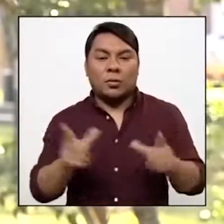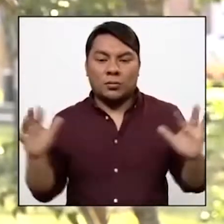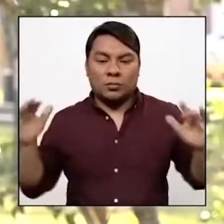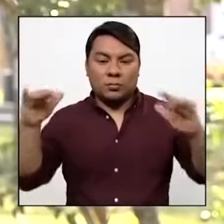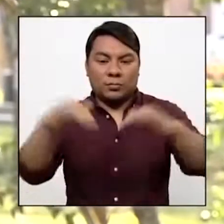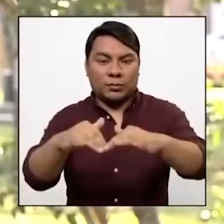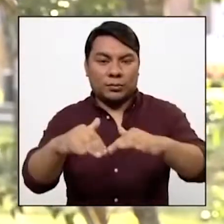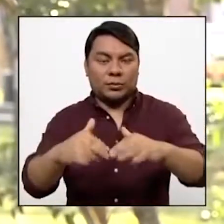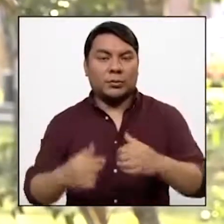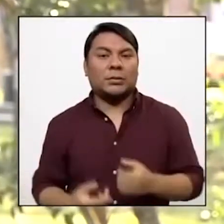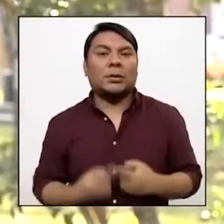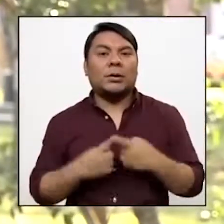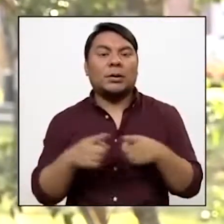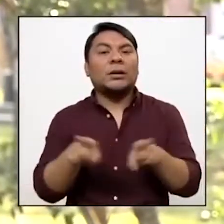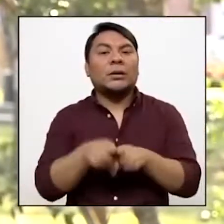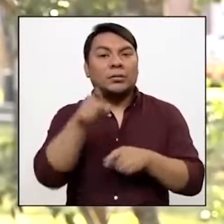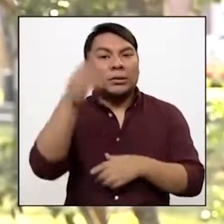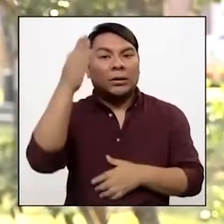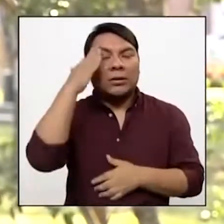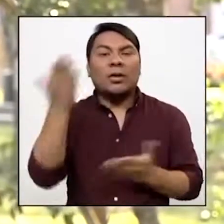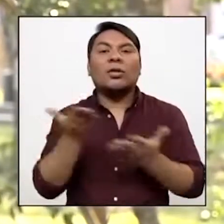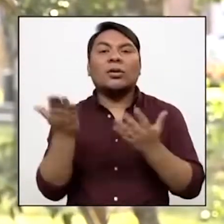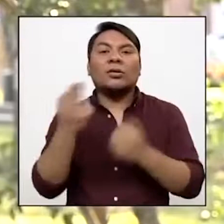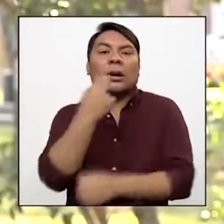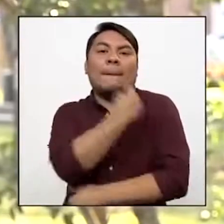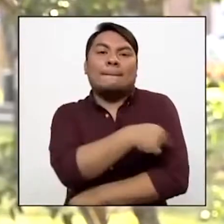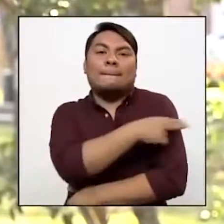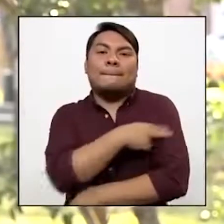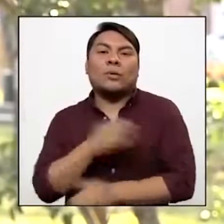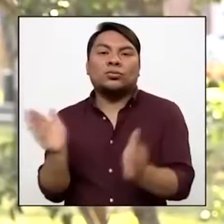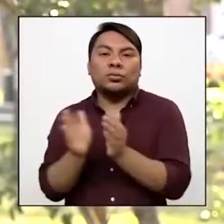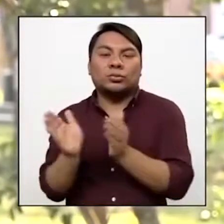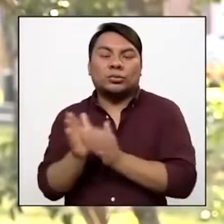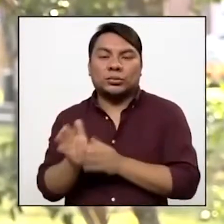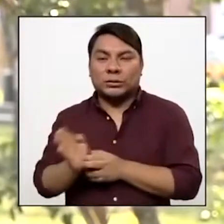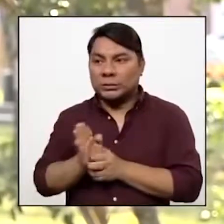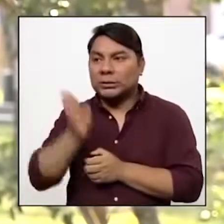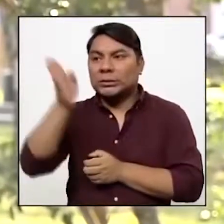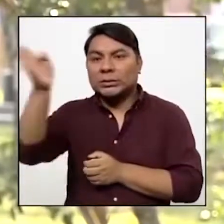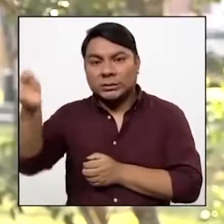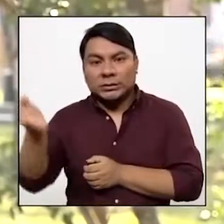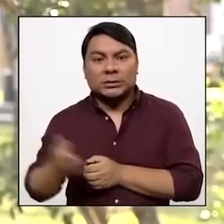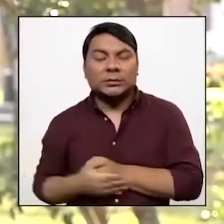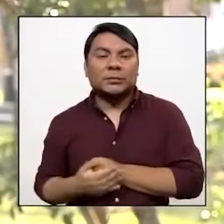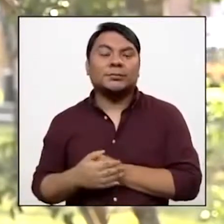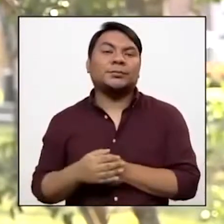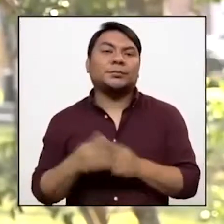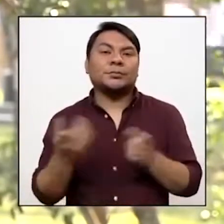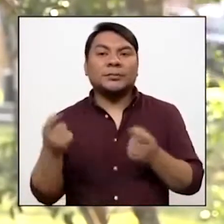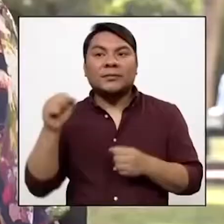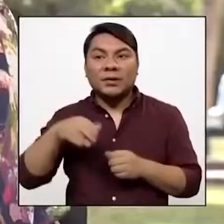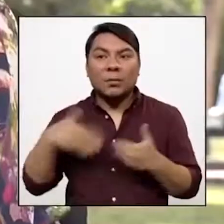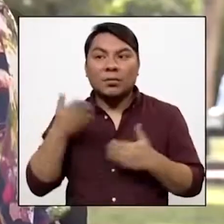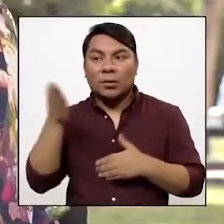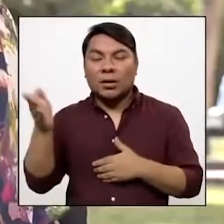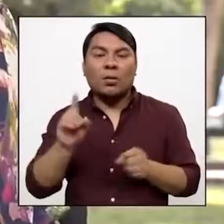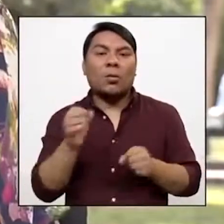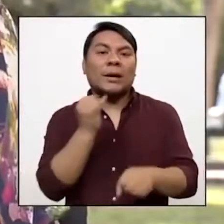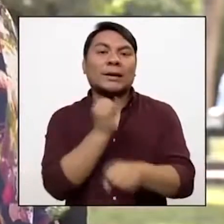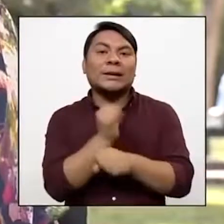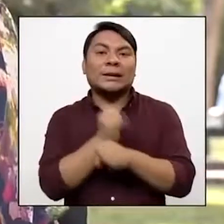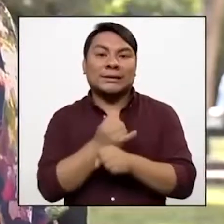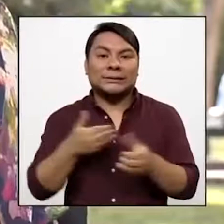también dónde está la posta médica, claro, si vamos a poder acudir a la posta médica o no, si tenemos una iglesia cerca,